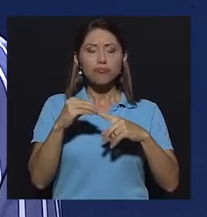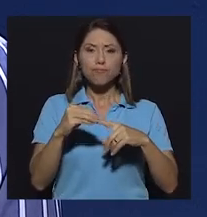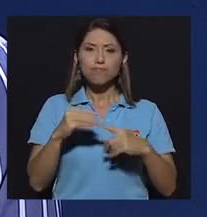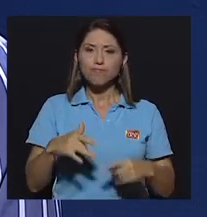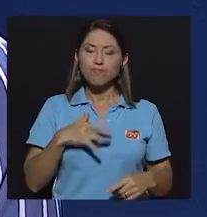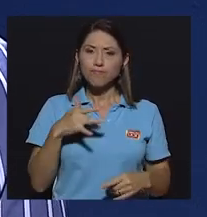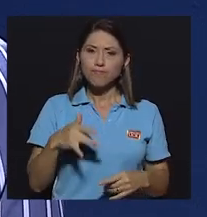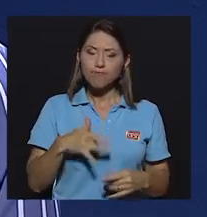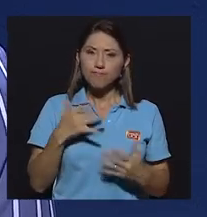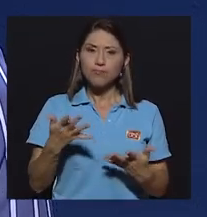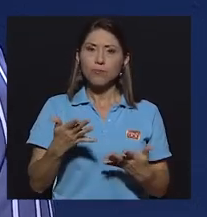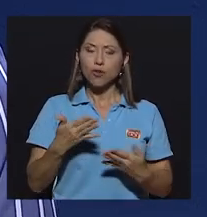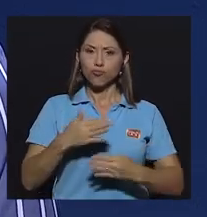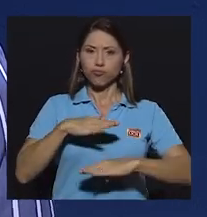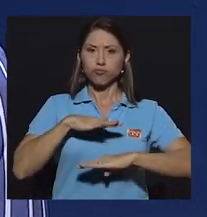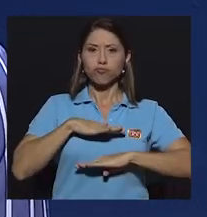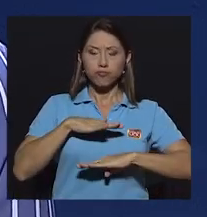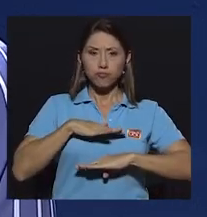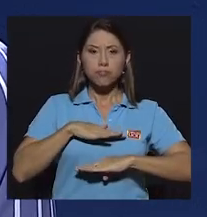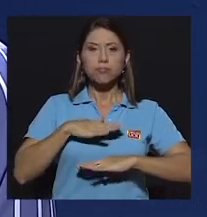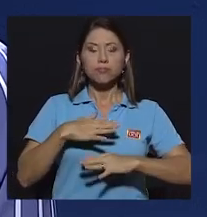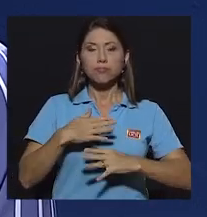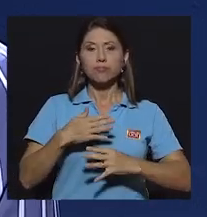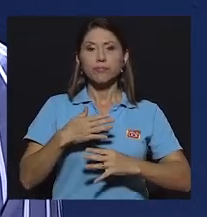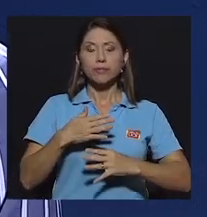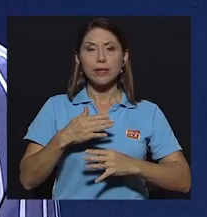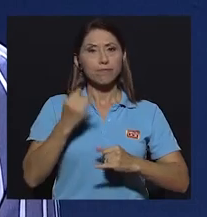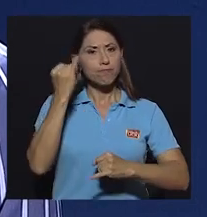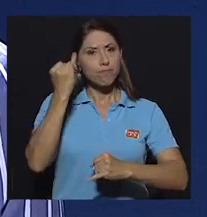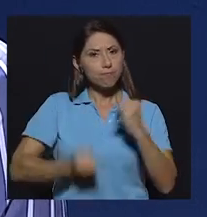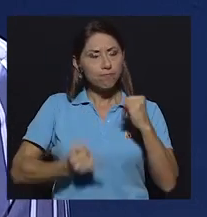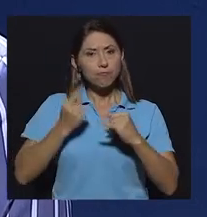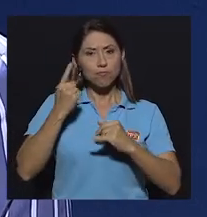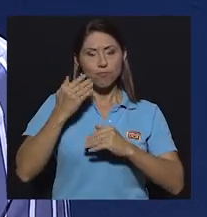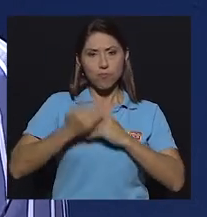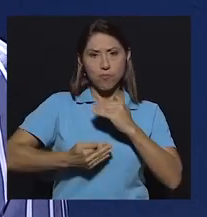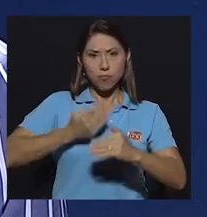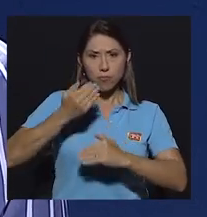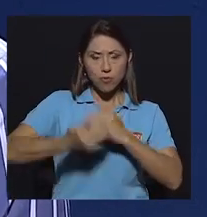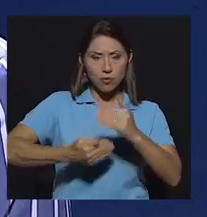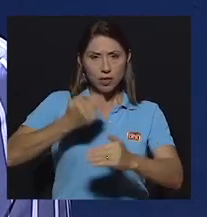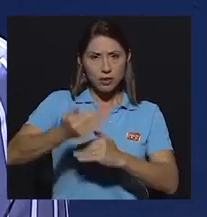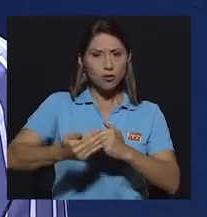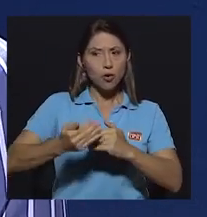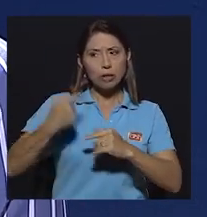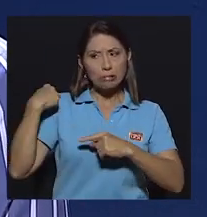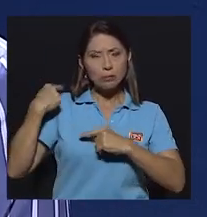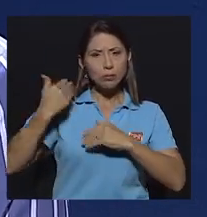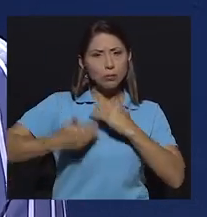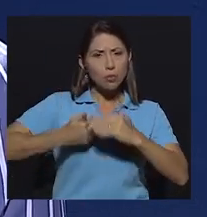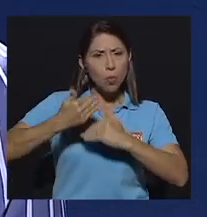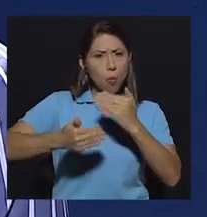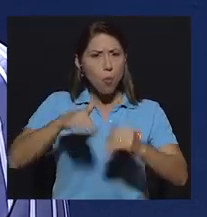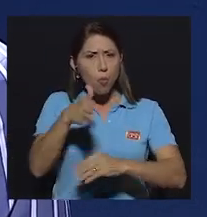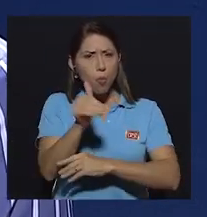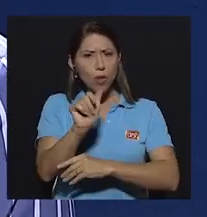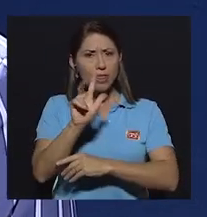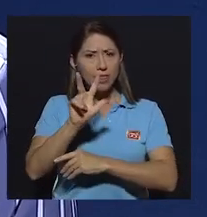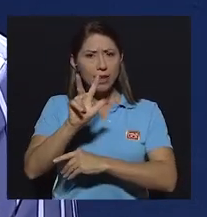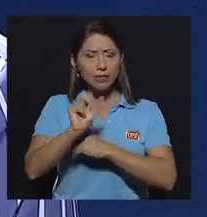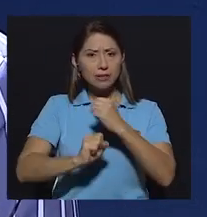siento la satisfacción de culminar un proceso que ha tomado aproximadamente